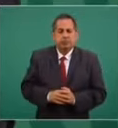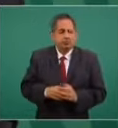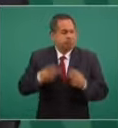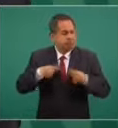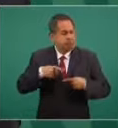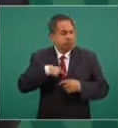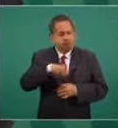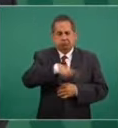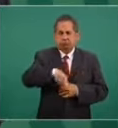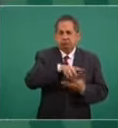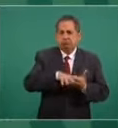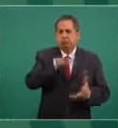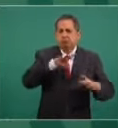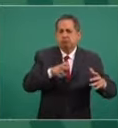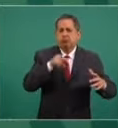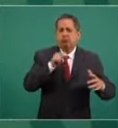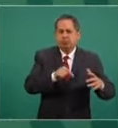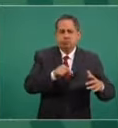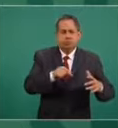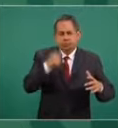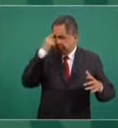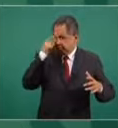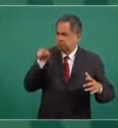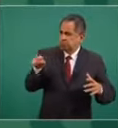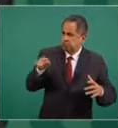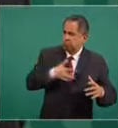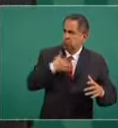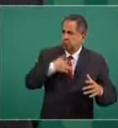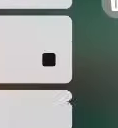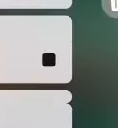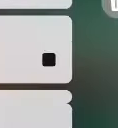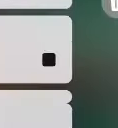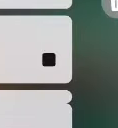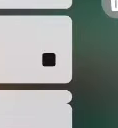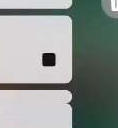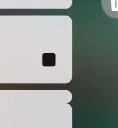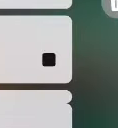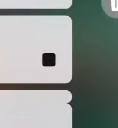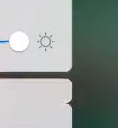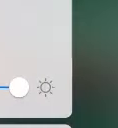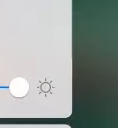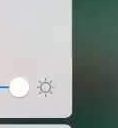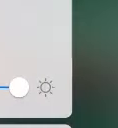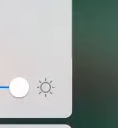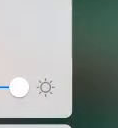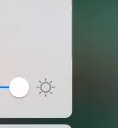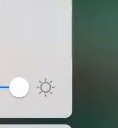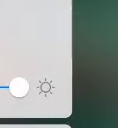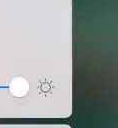Gente que está a favor de la transformación, gente que le tiene amor al pueblo.